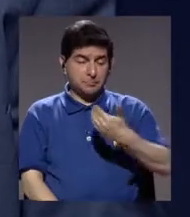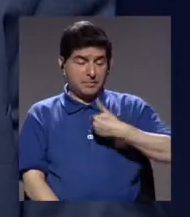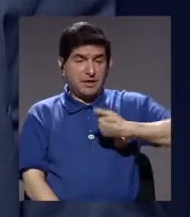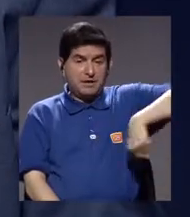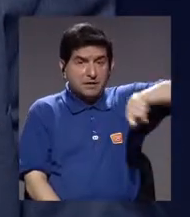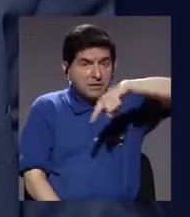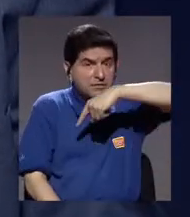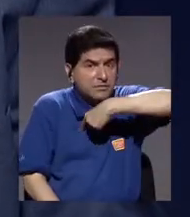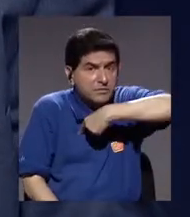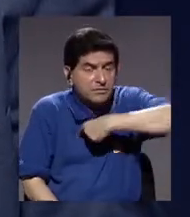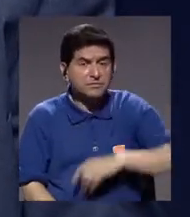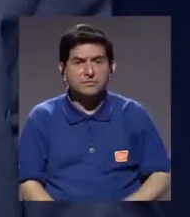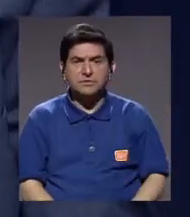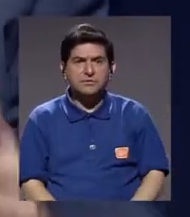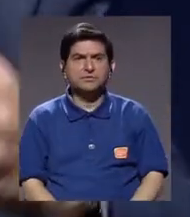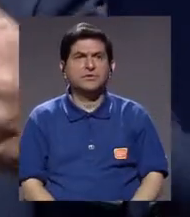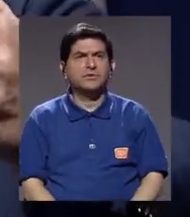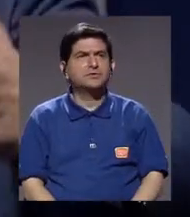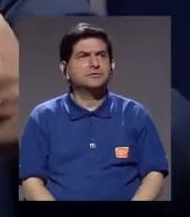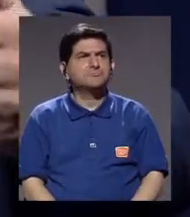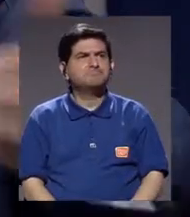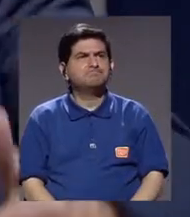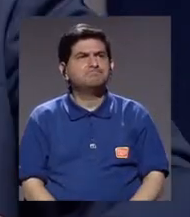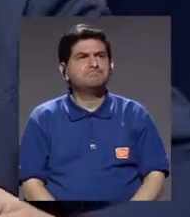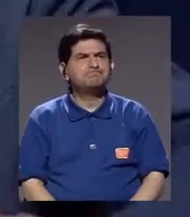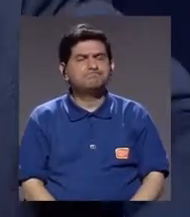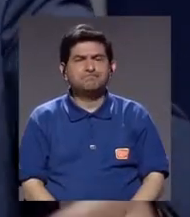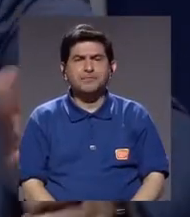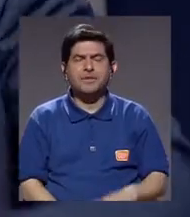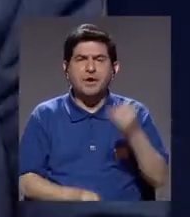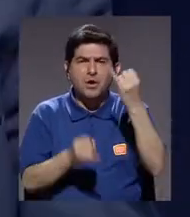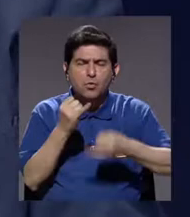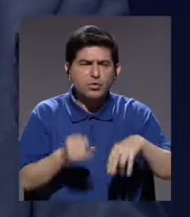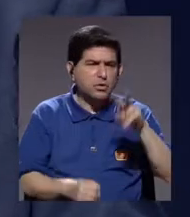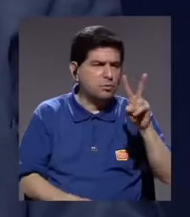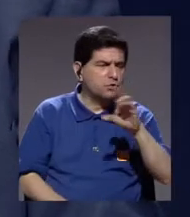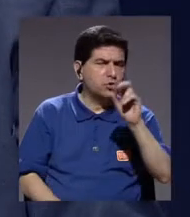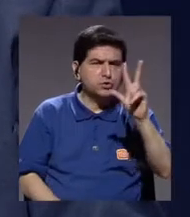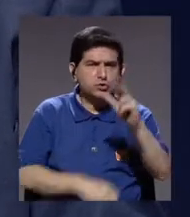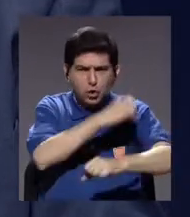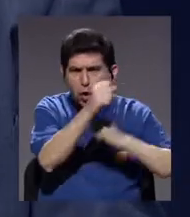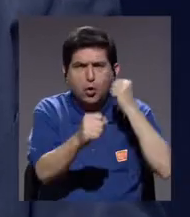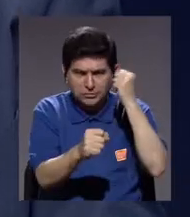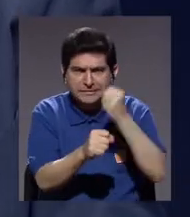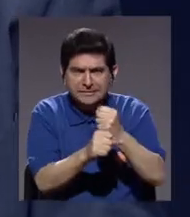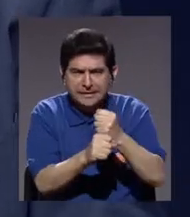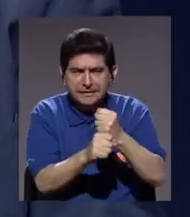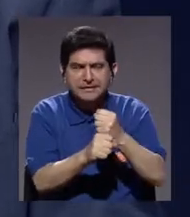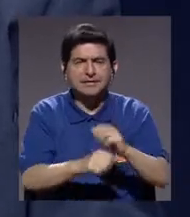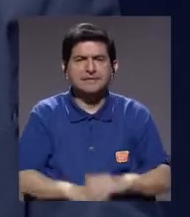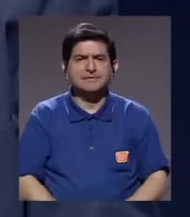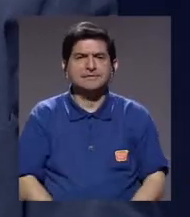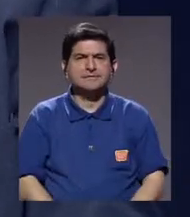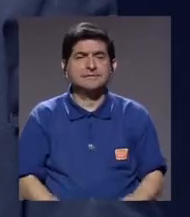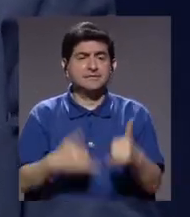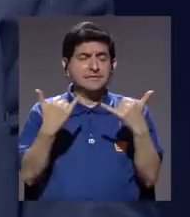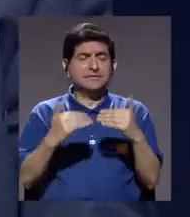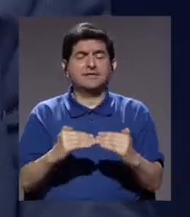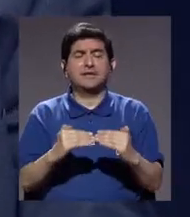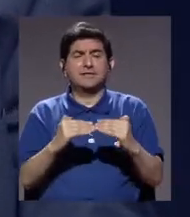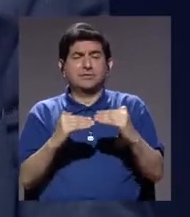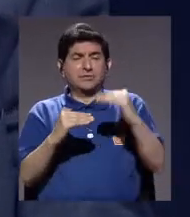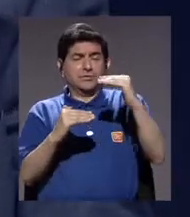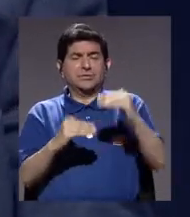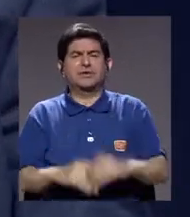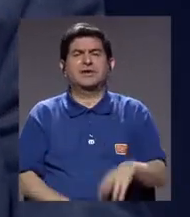hay los también, de los últimos 2-3 años ya tenemos más